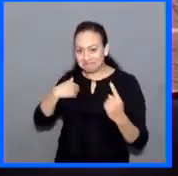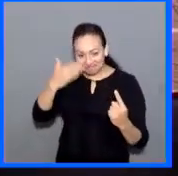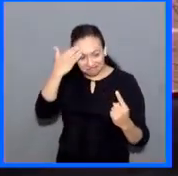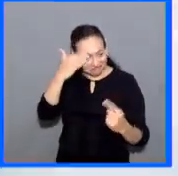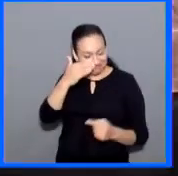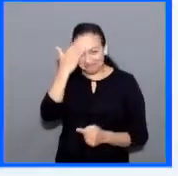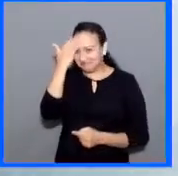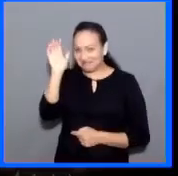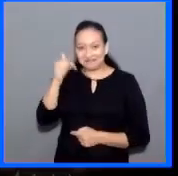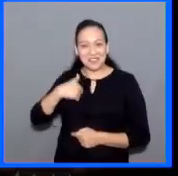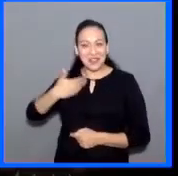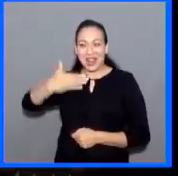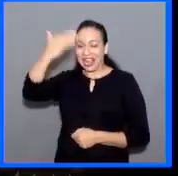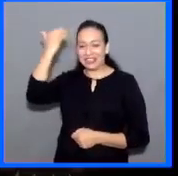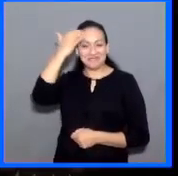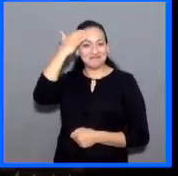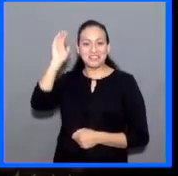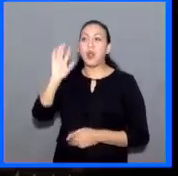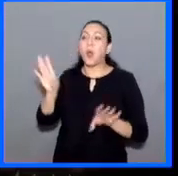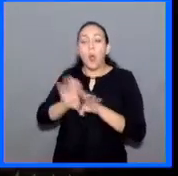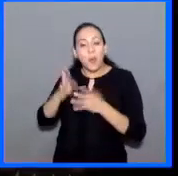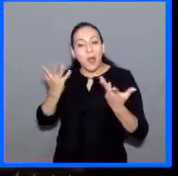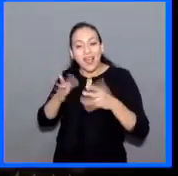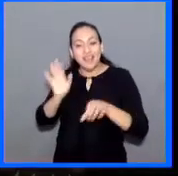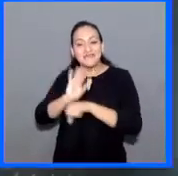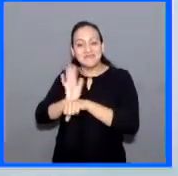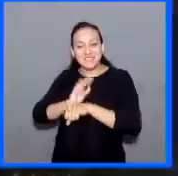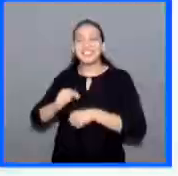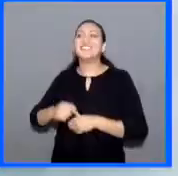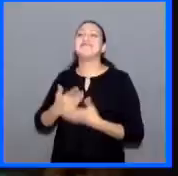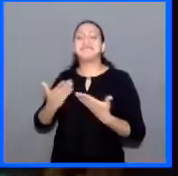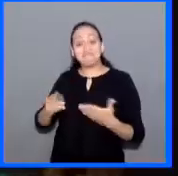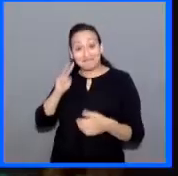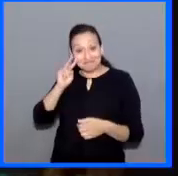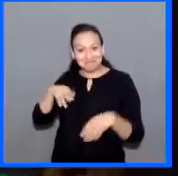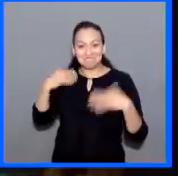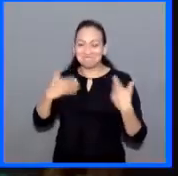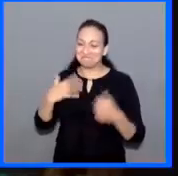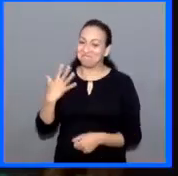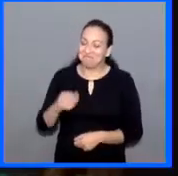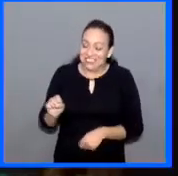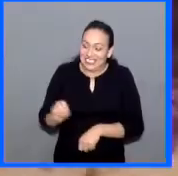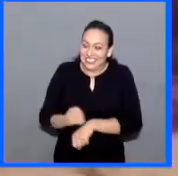haya conocido, seguido, entonces ya presenciarlos, la verdad es que es genial.